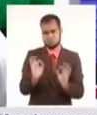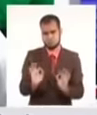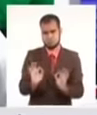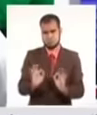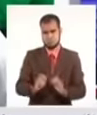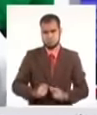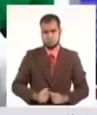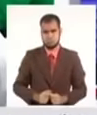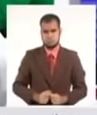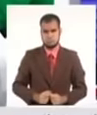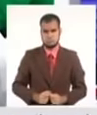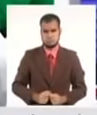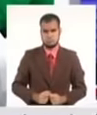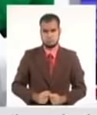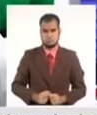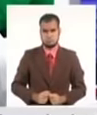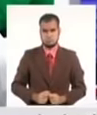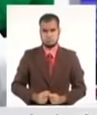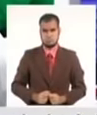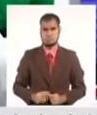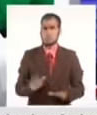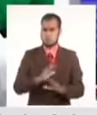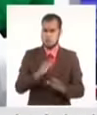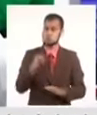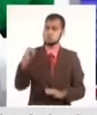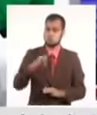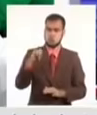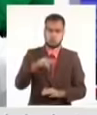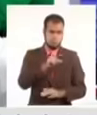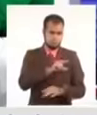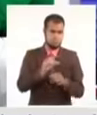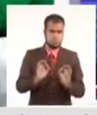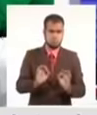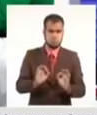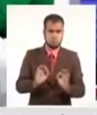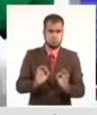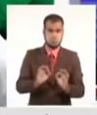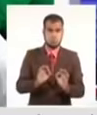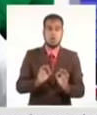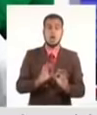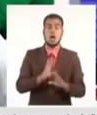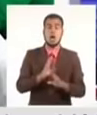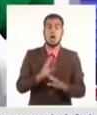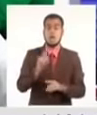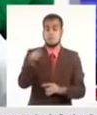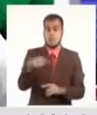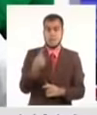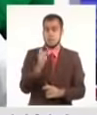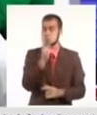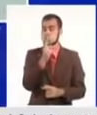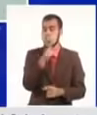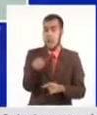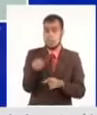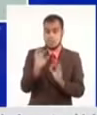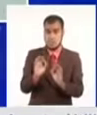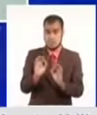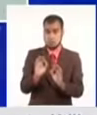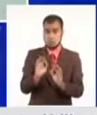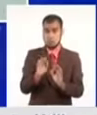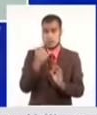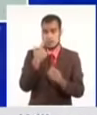diagnosticados ayer, que arribaron a nuestro país recientemente y se hizo el diagnóstico por los protocolos. Por